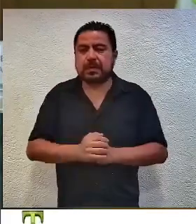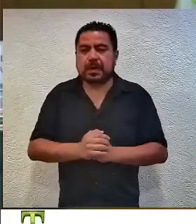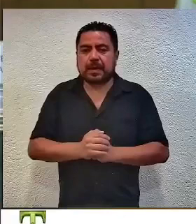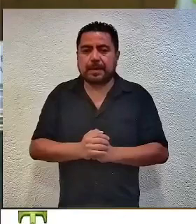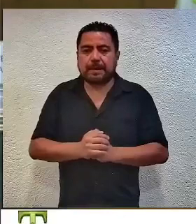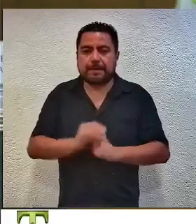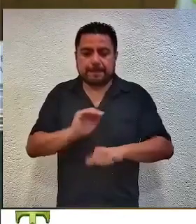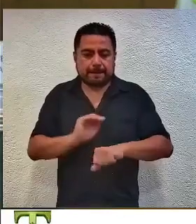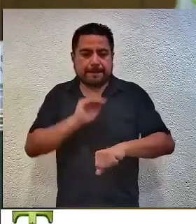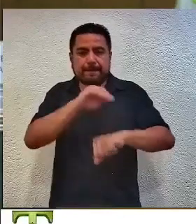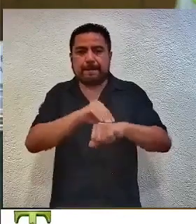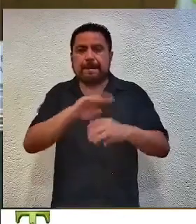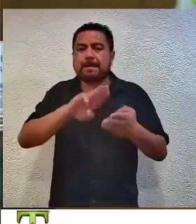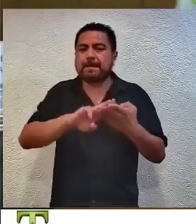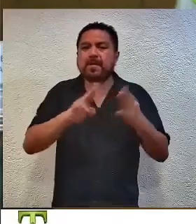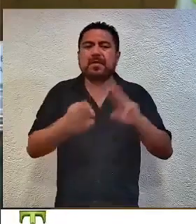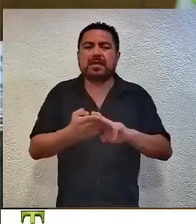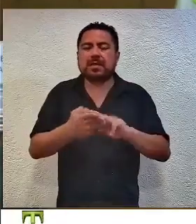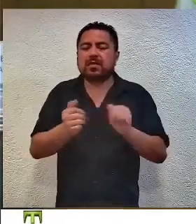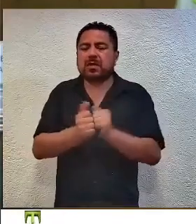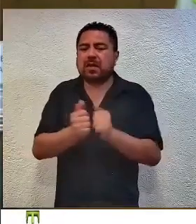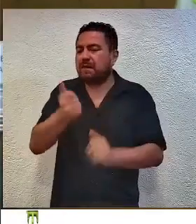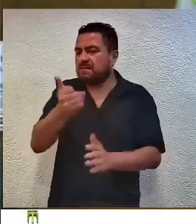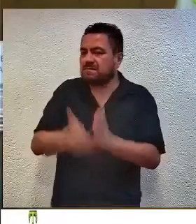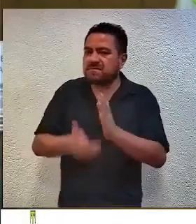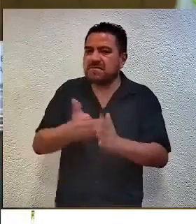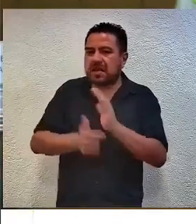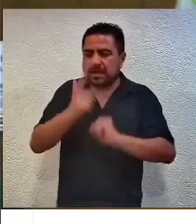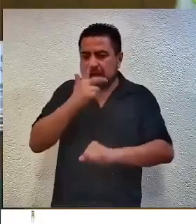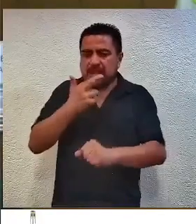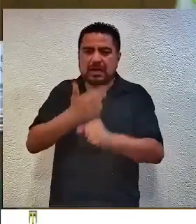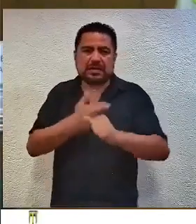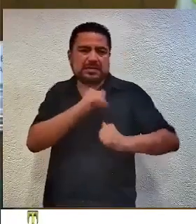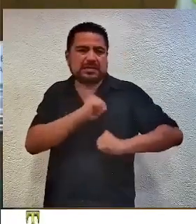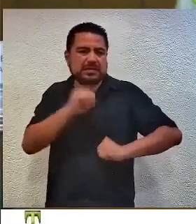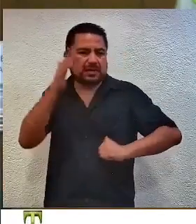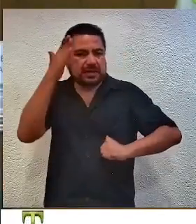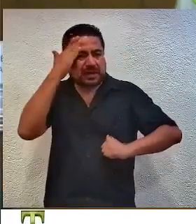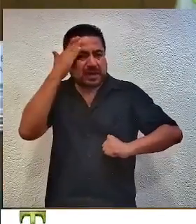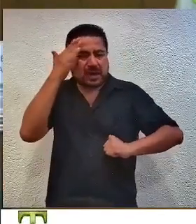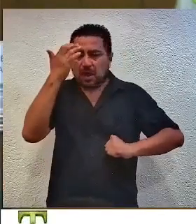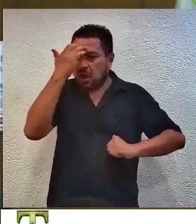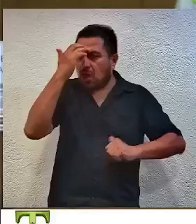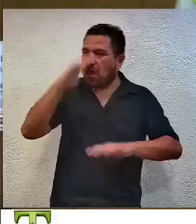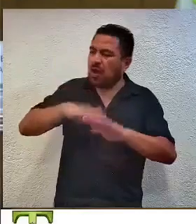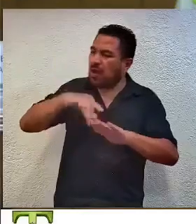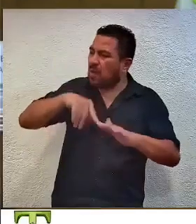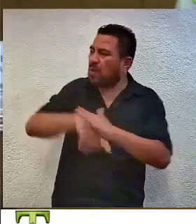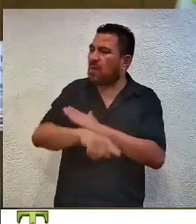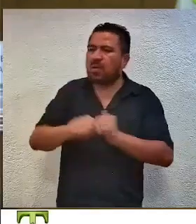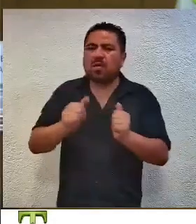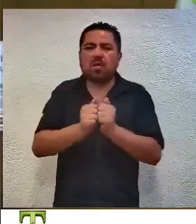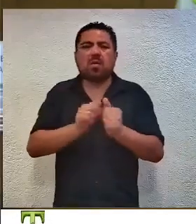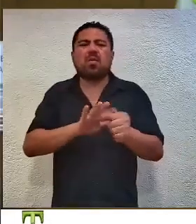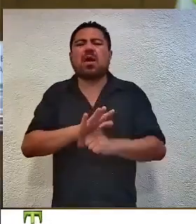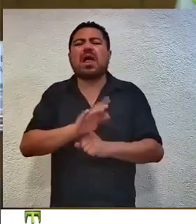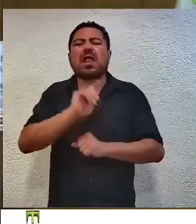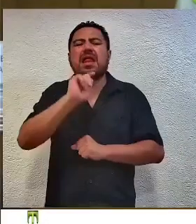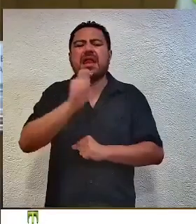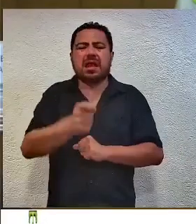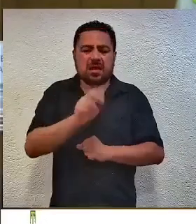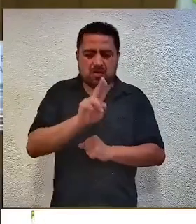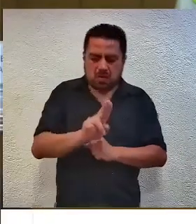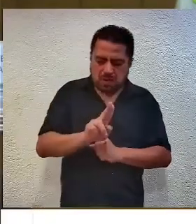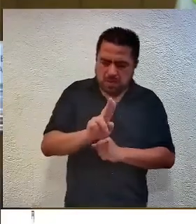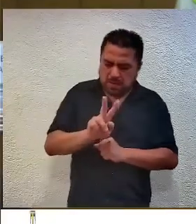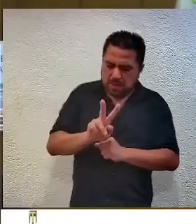fundado el motivo del agravio relativo a la falta de competencia del órgano responsable para conocer de presuntos actos de